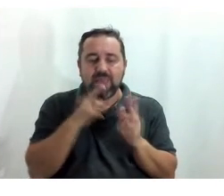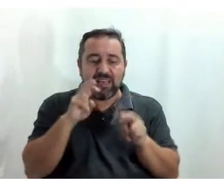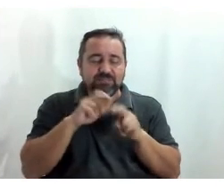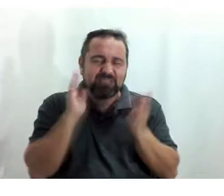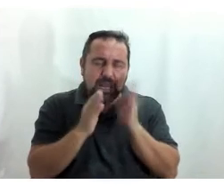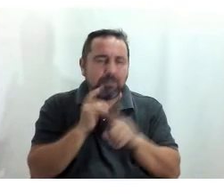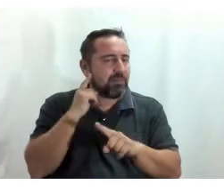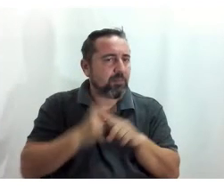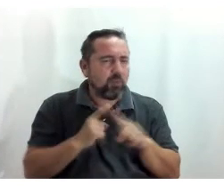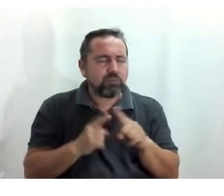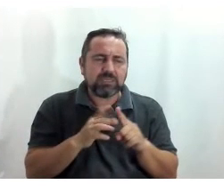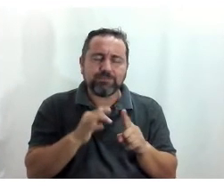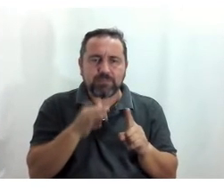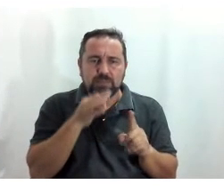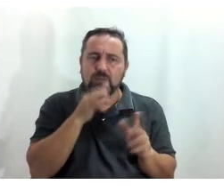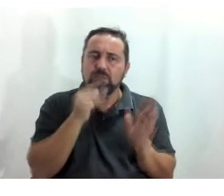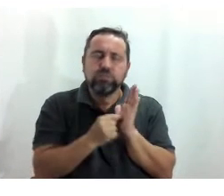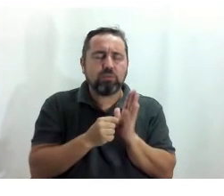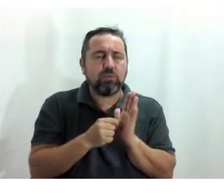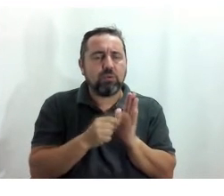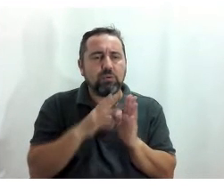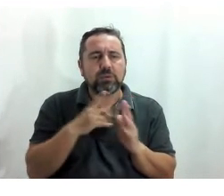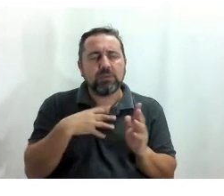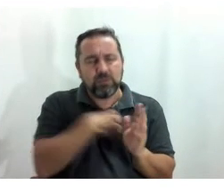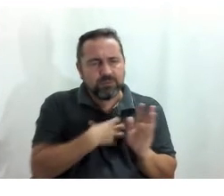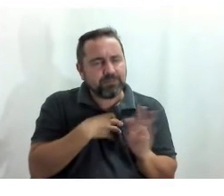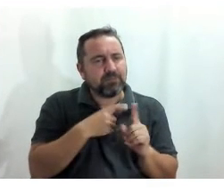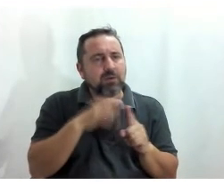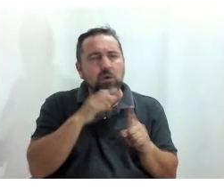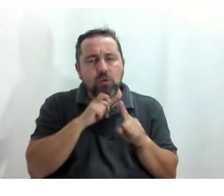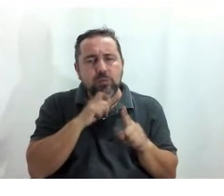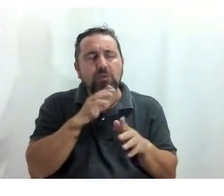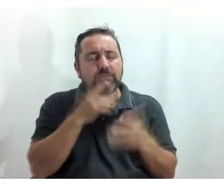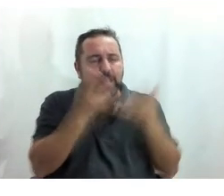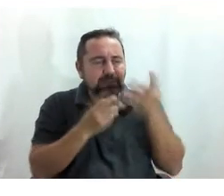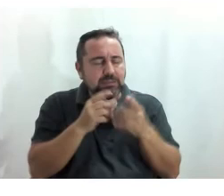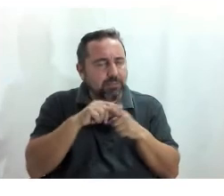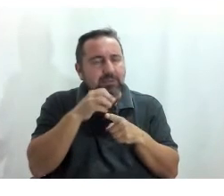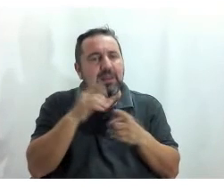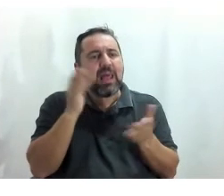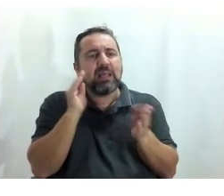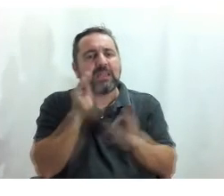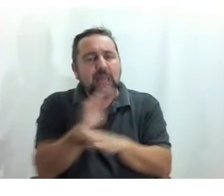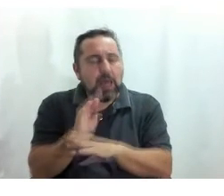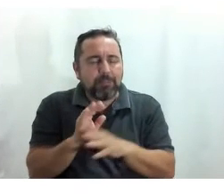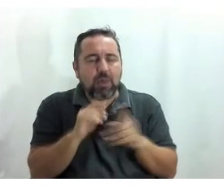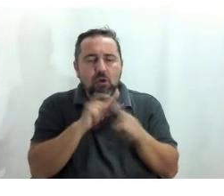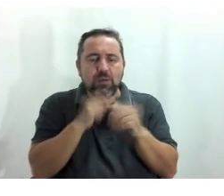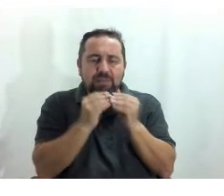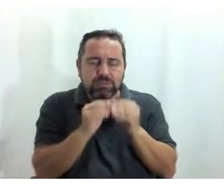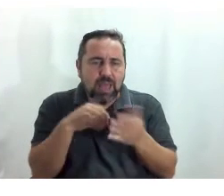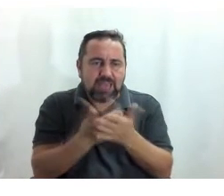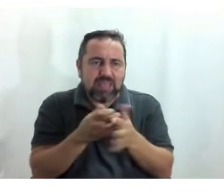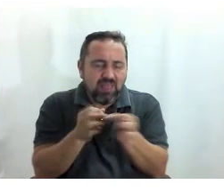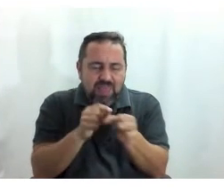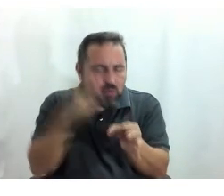para la hipoacusia, puesto que es muy complejo administrar y vehiculizar las terapias para que lleguen a la célula de destino, a nuestra